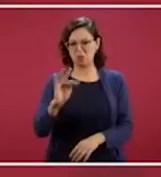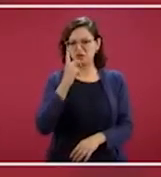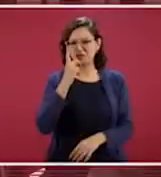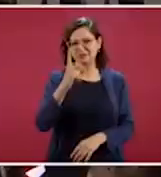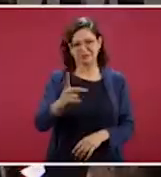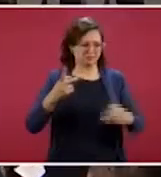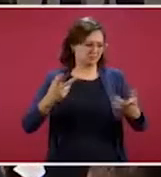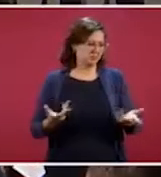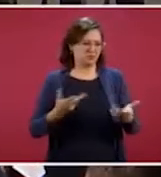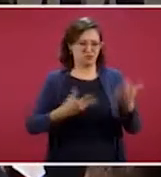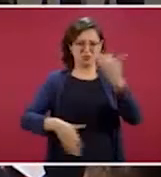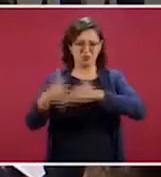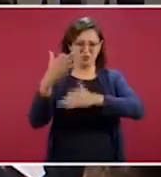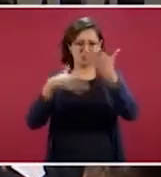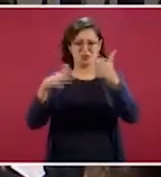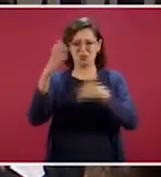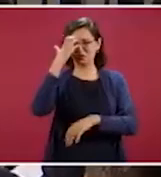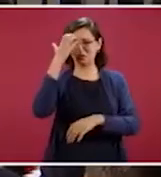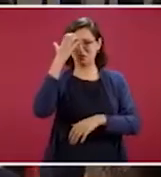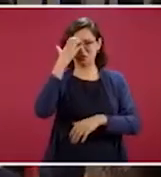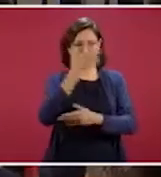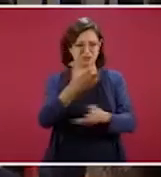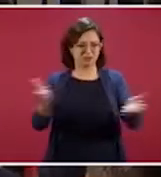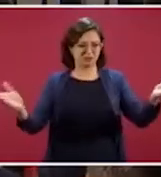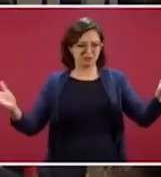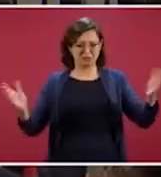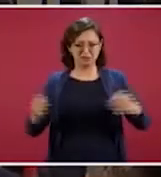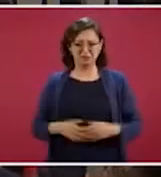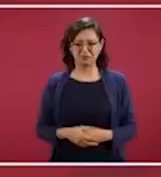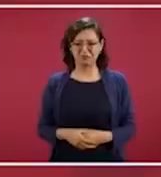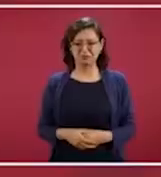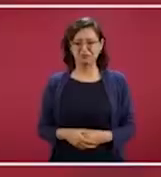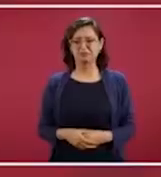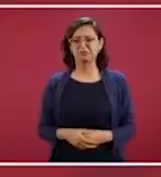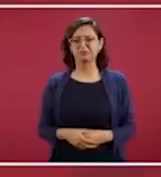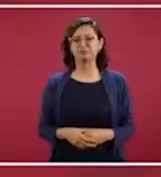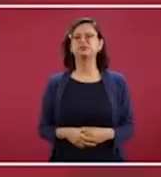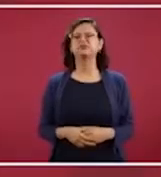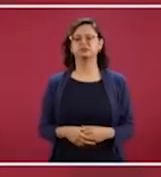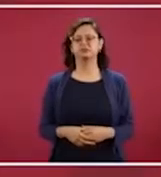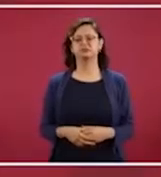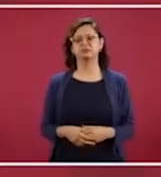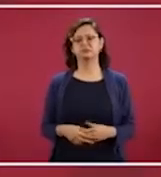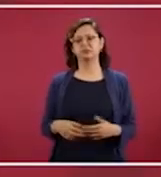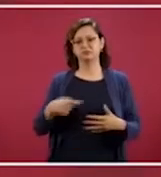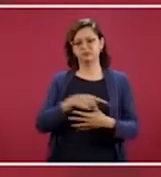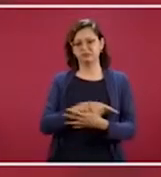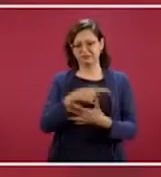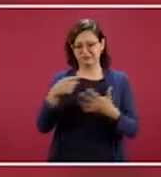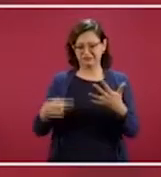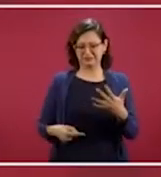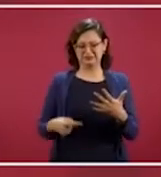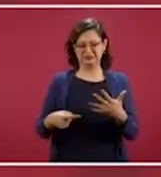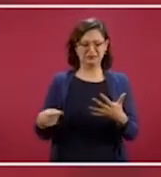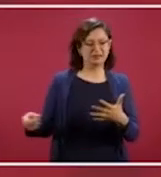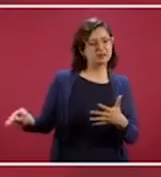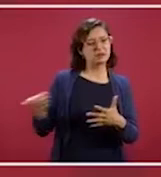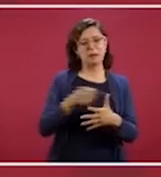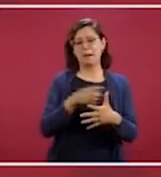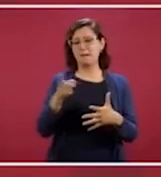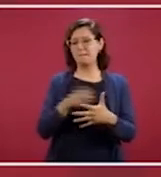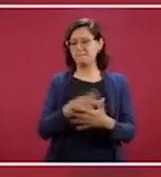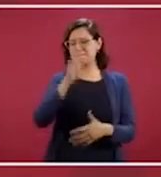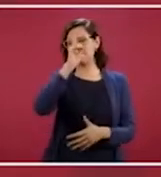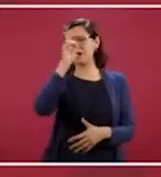público este los voy a subrayar uno el más doloroso de